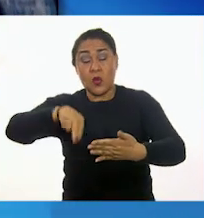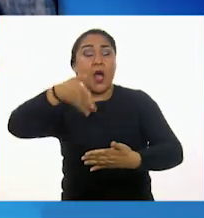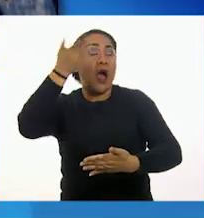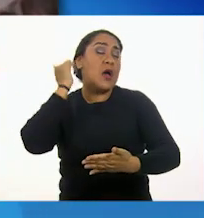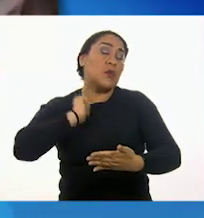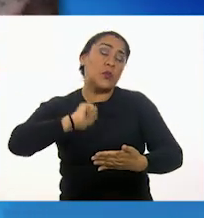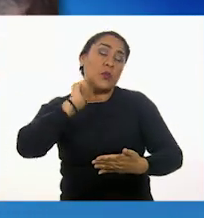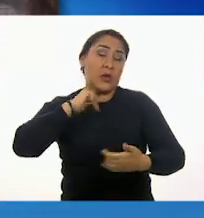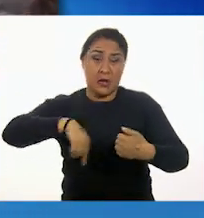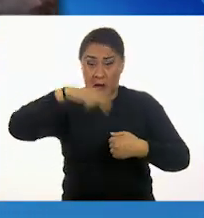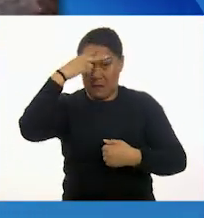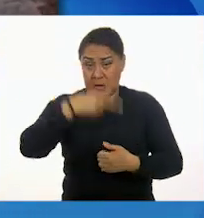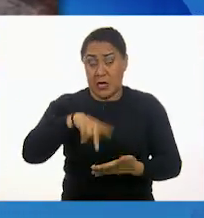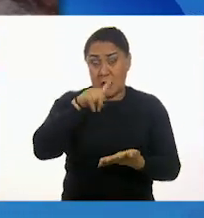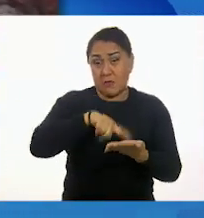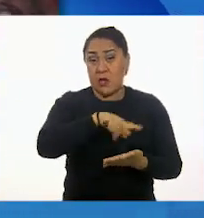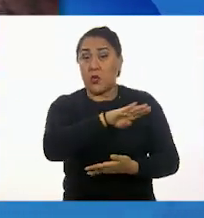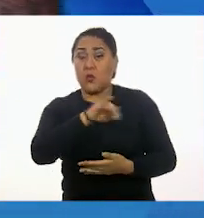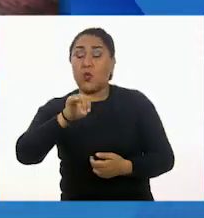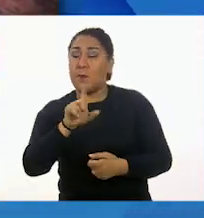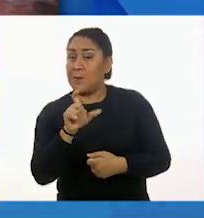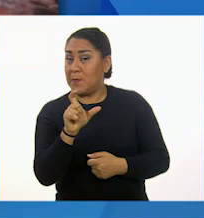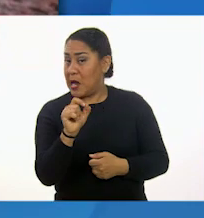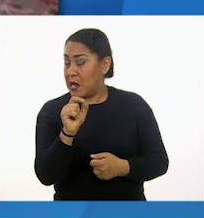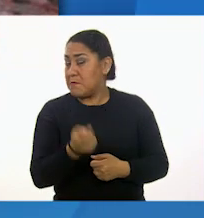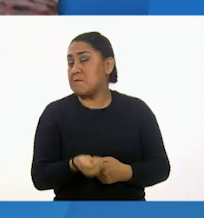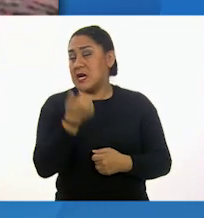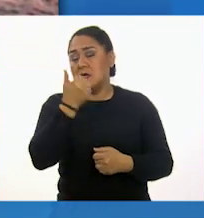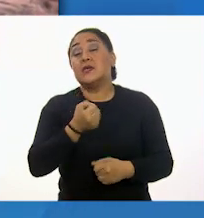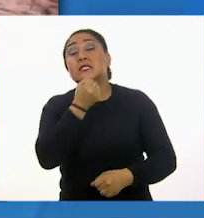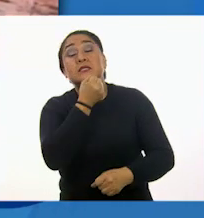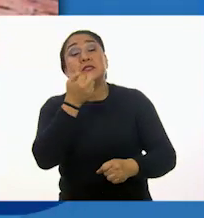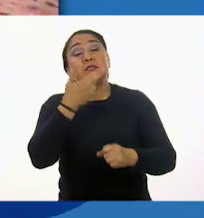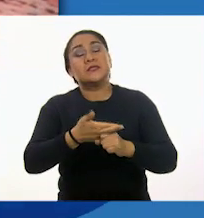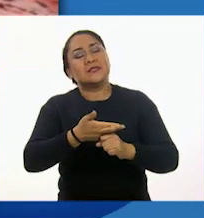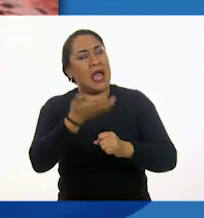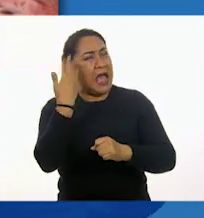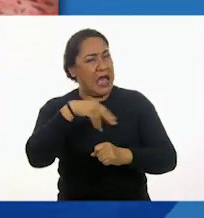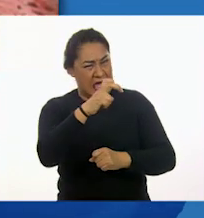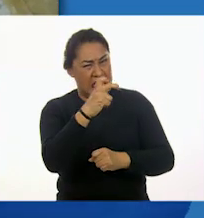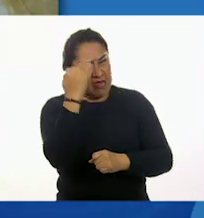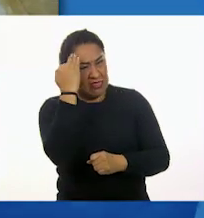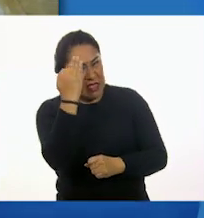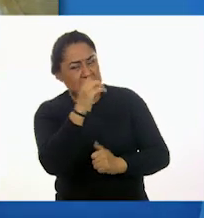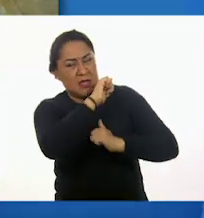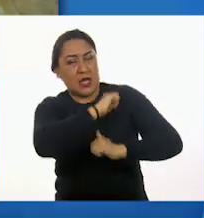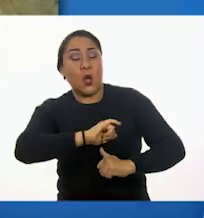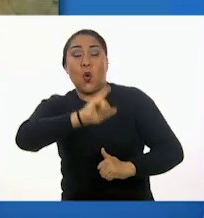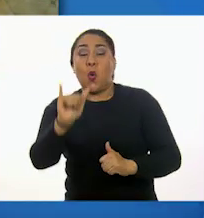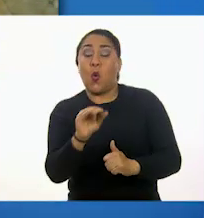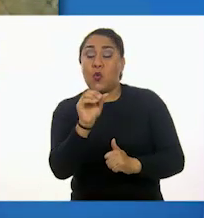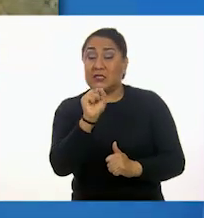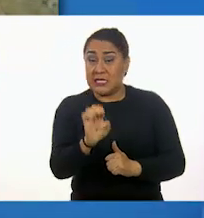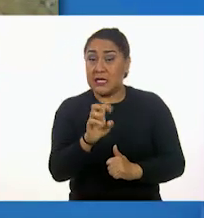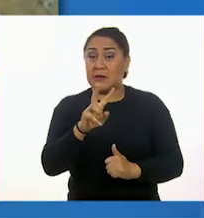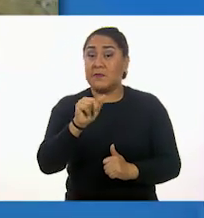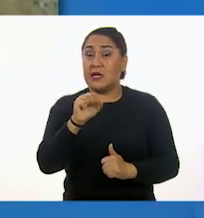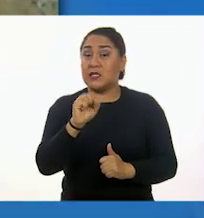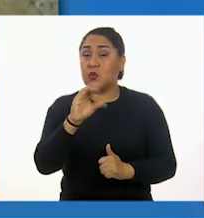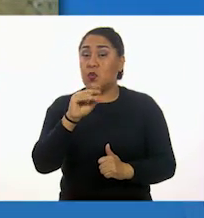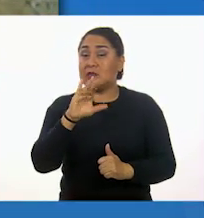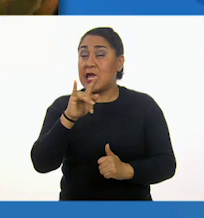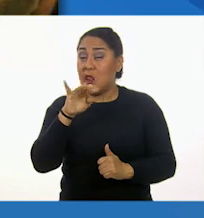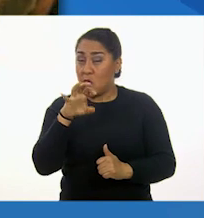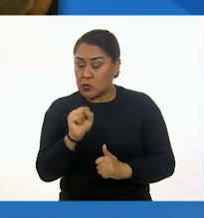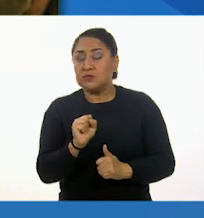movimiento que nace en México en 1920. El secretario de Educación en ese tiempo, José Vasconcelos,